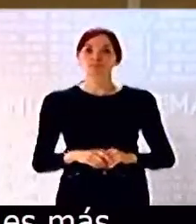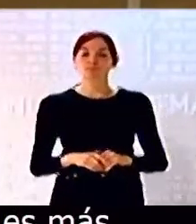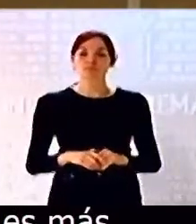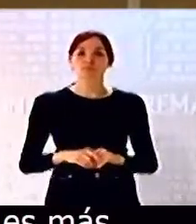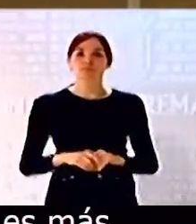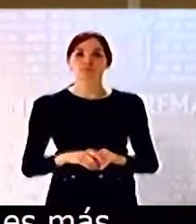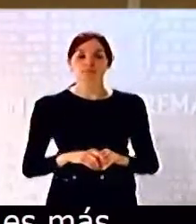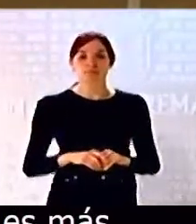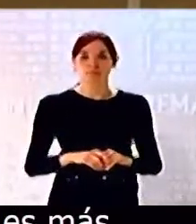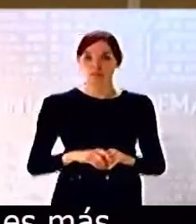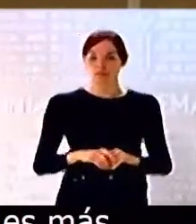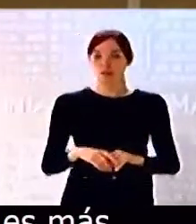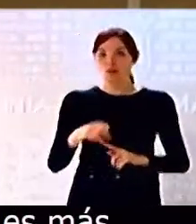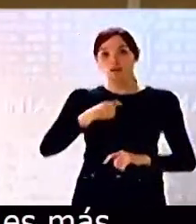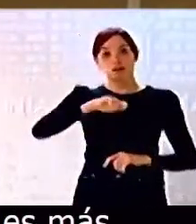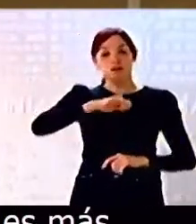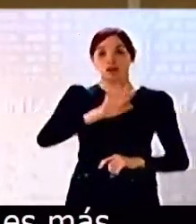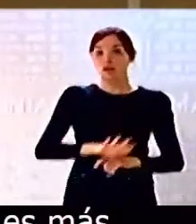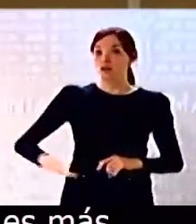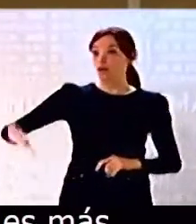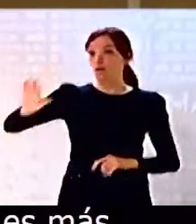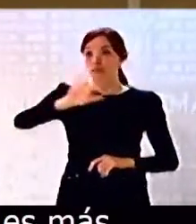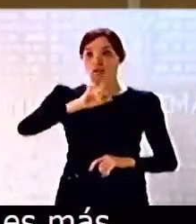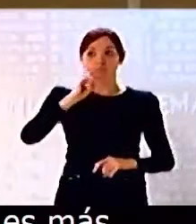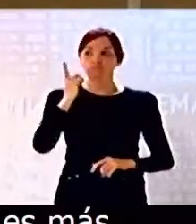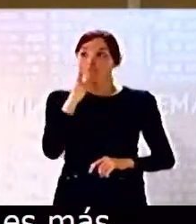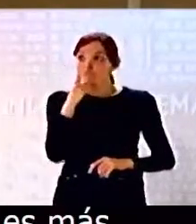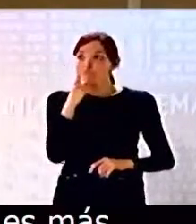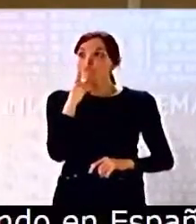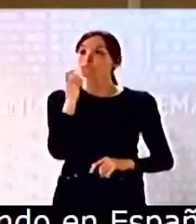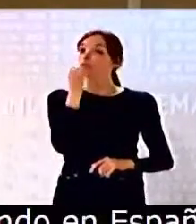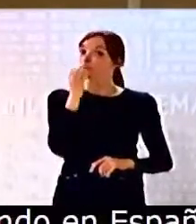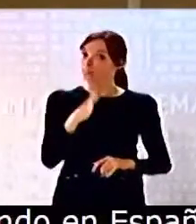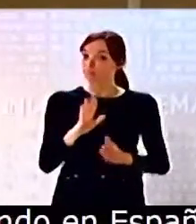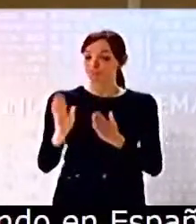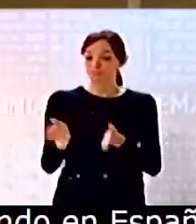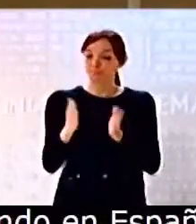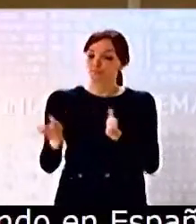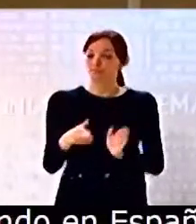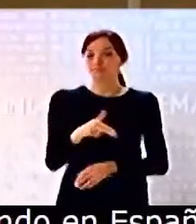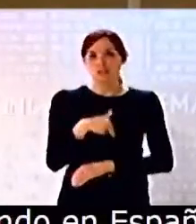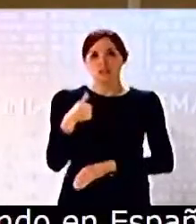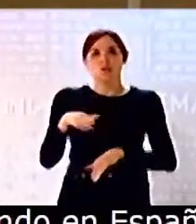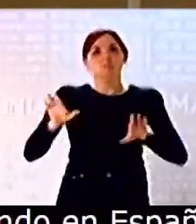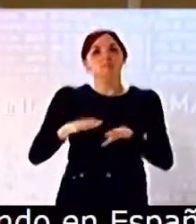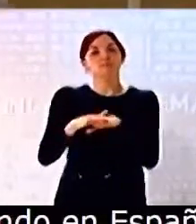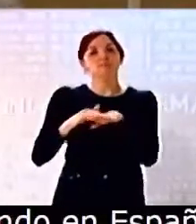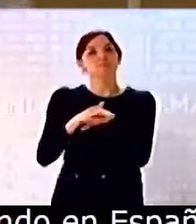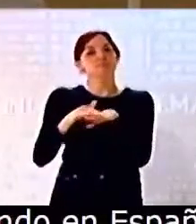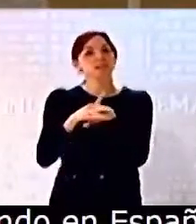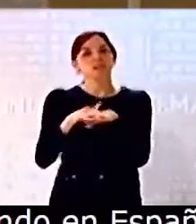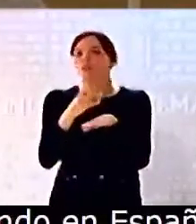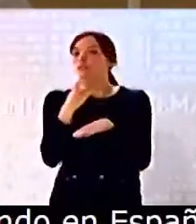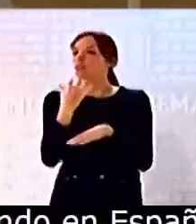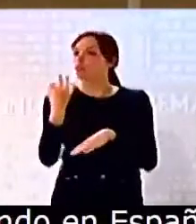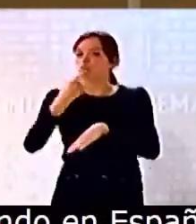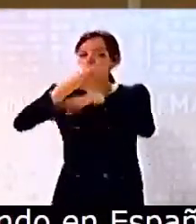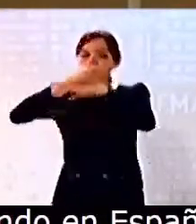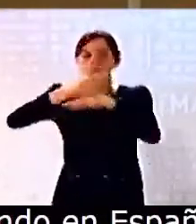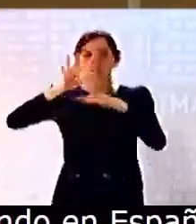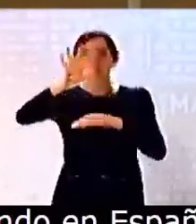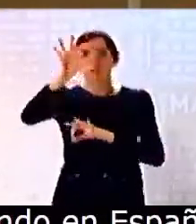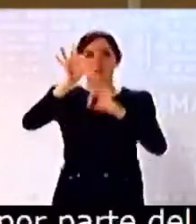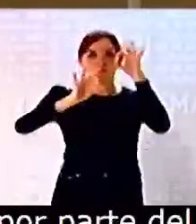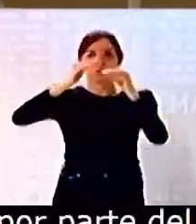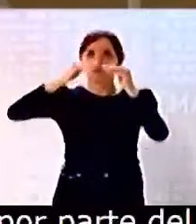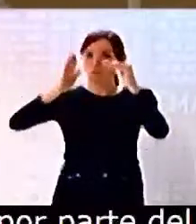Seguimos teniendo en España, en general, una buena detección, aunque se ha pedido por parte del Ministerio que nos mantengamos por debajo de esa cifra del 5% de la